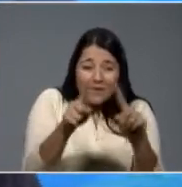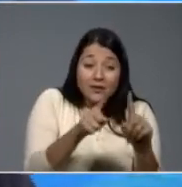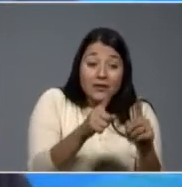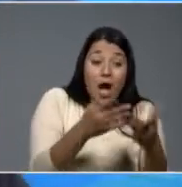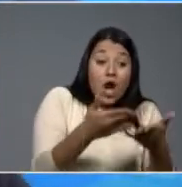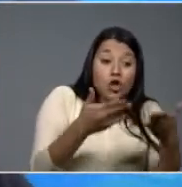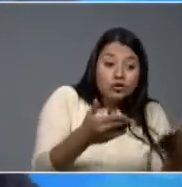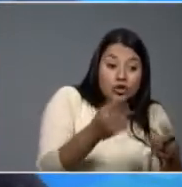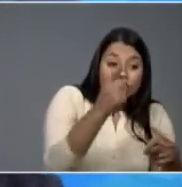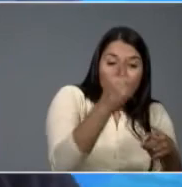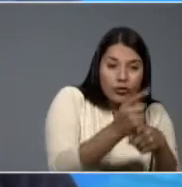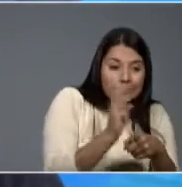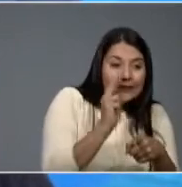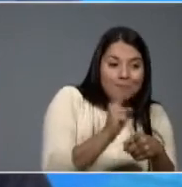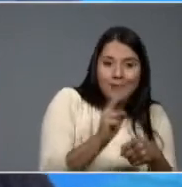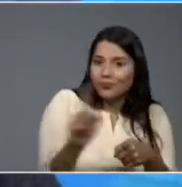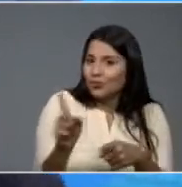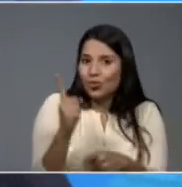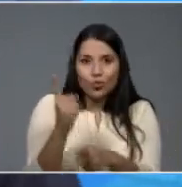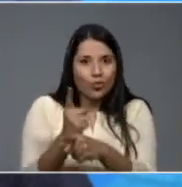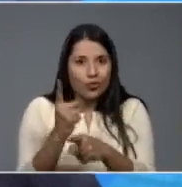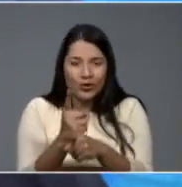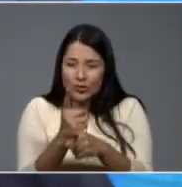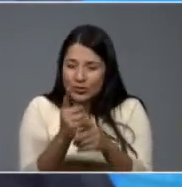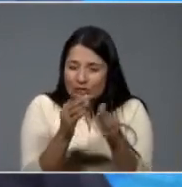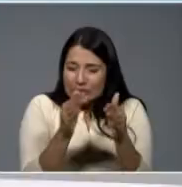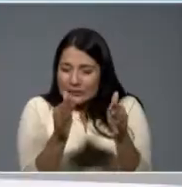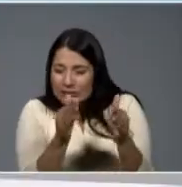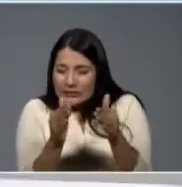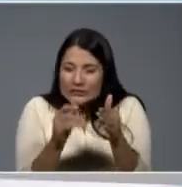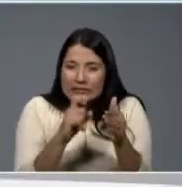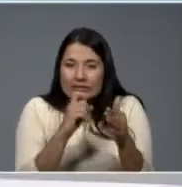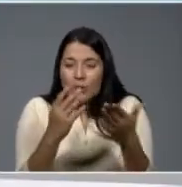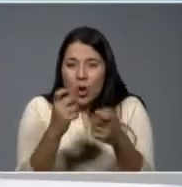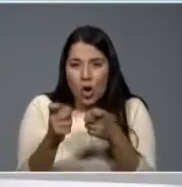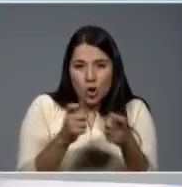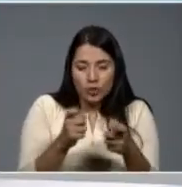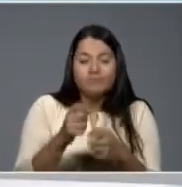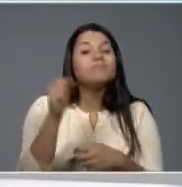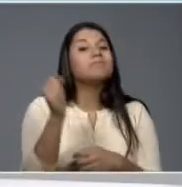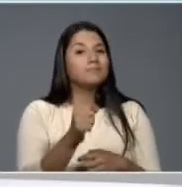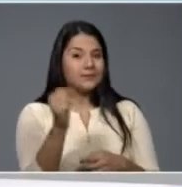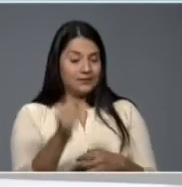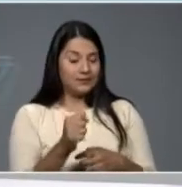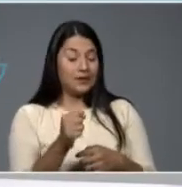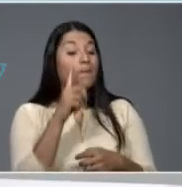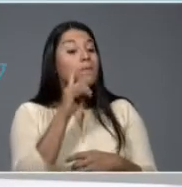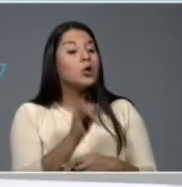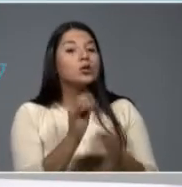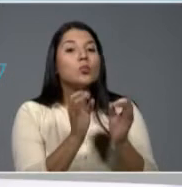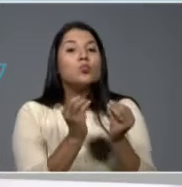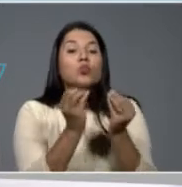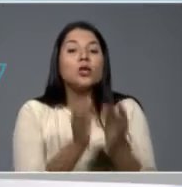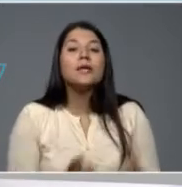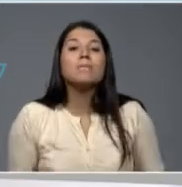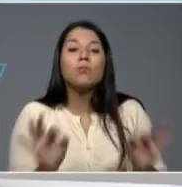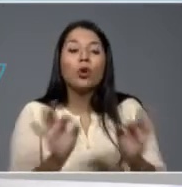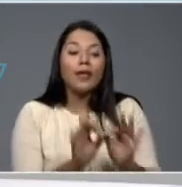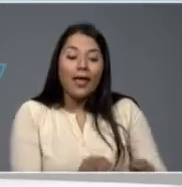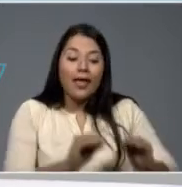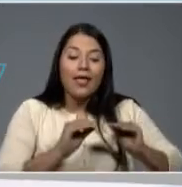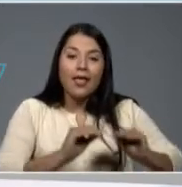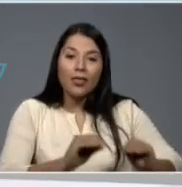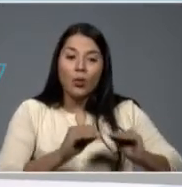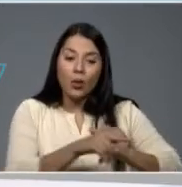el aprendizaje y tal vez lo que no se debe de ver. Sí, ahí vuelvo a lo que decía antes, donde la educación necesita de alguna